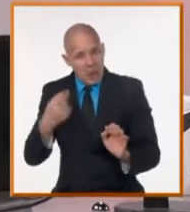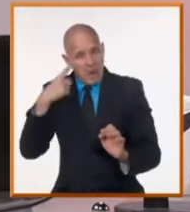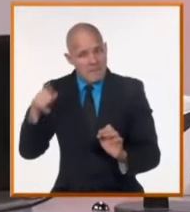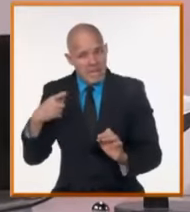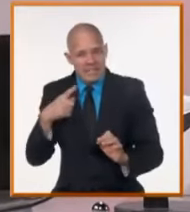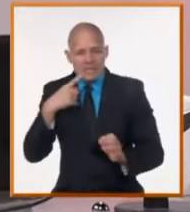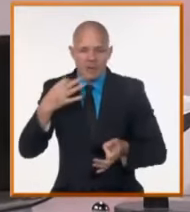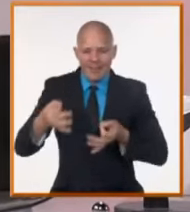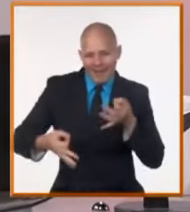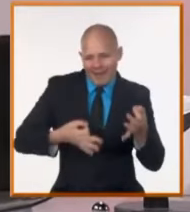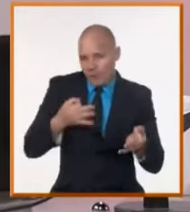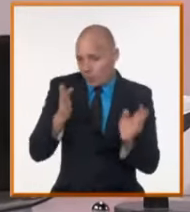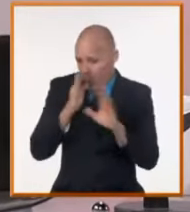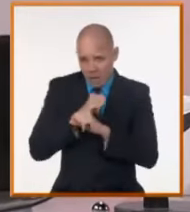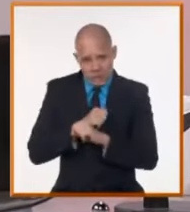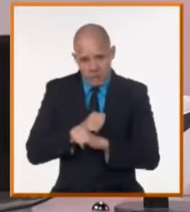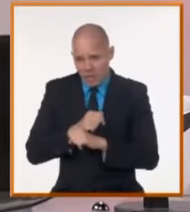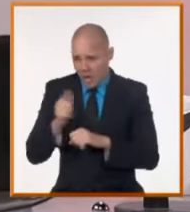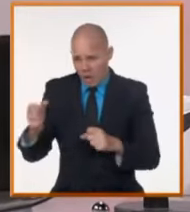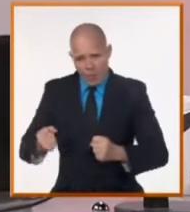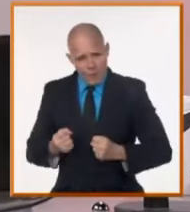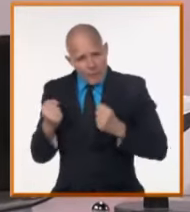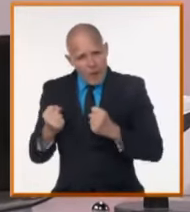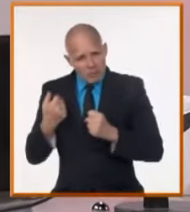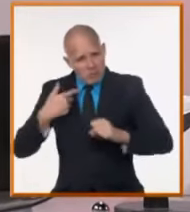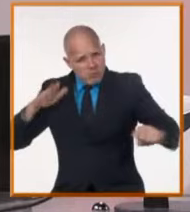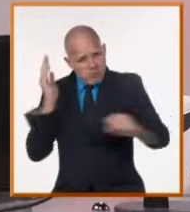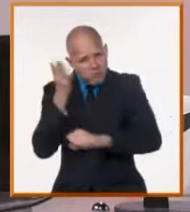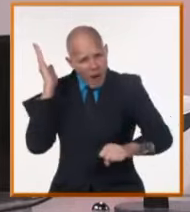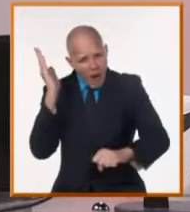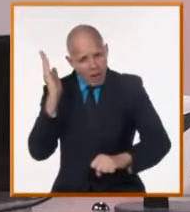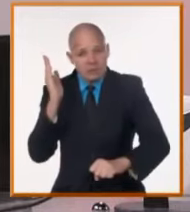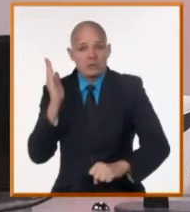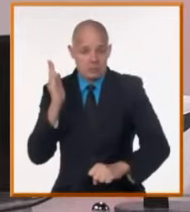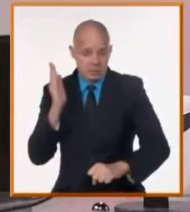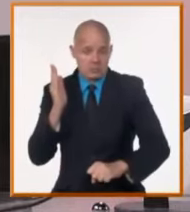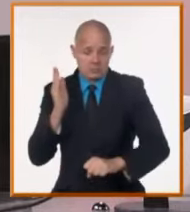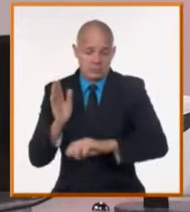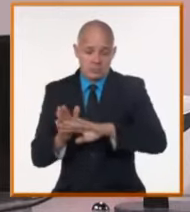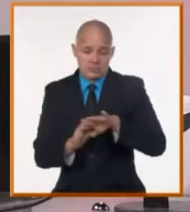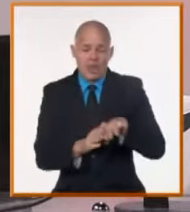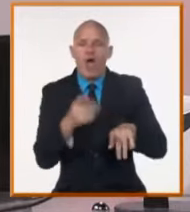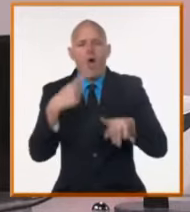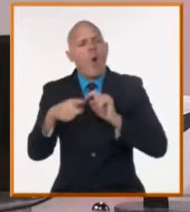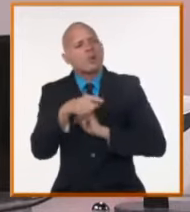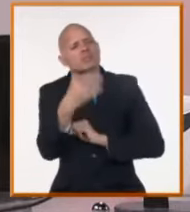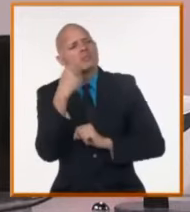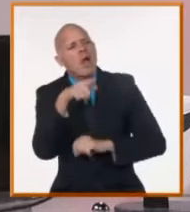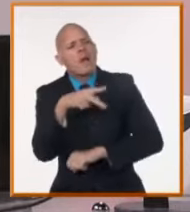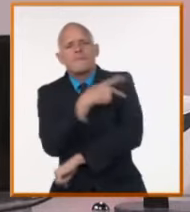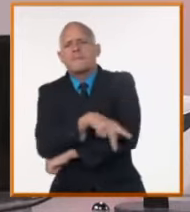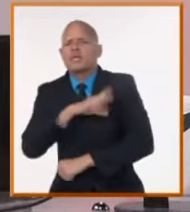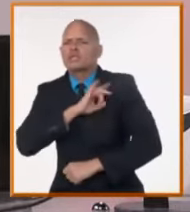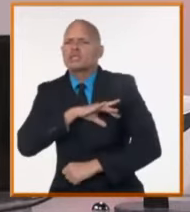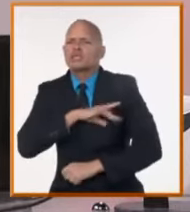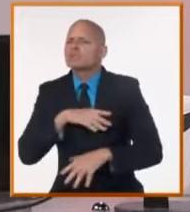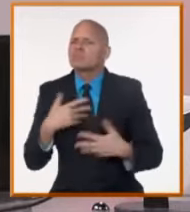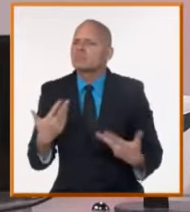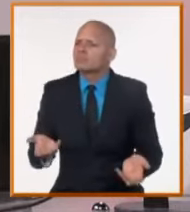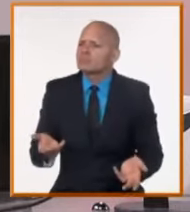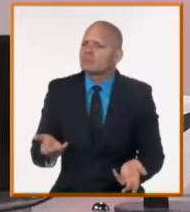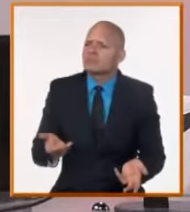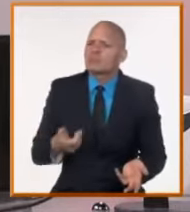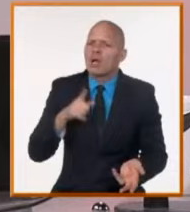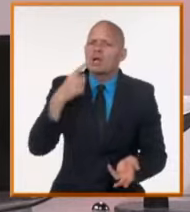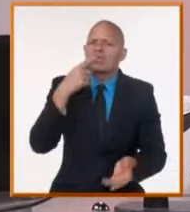quizás las políticas neoliberales como un instrumento, vamos a decir, una estrategia económica para afianzar ese poder económico que